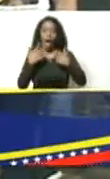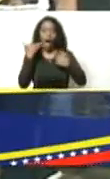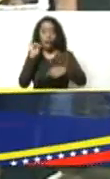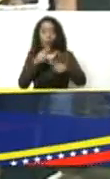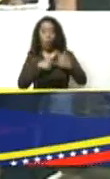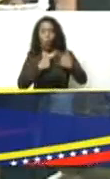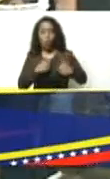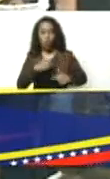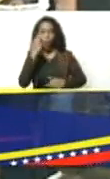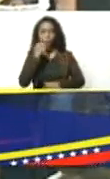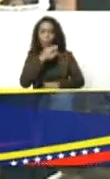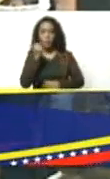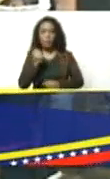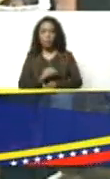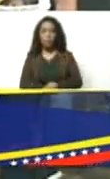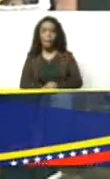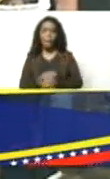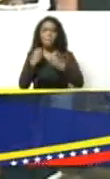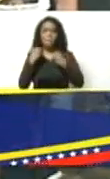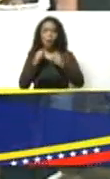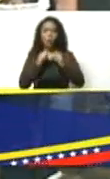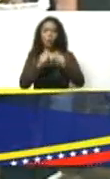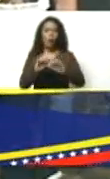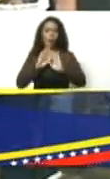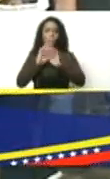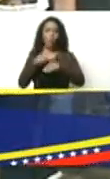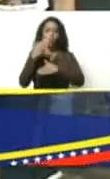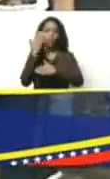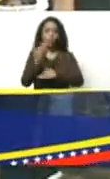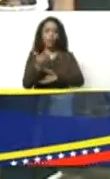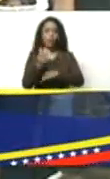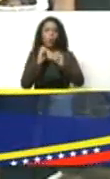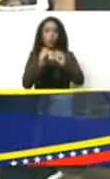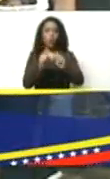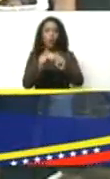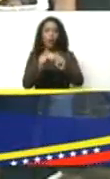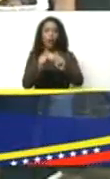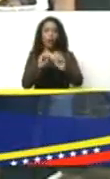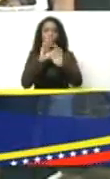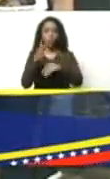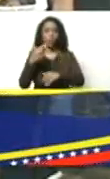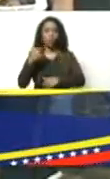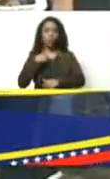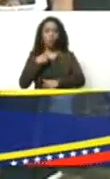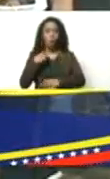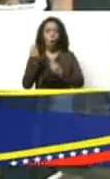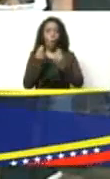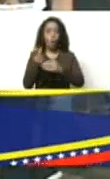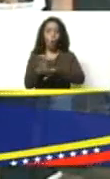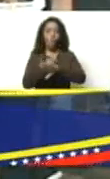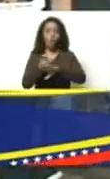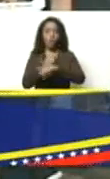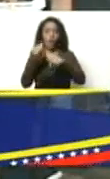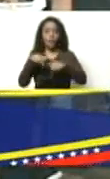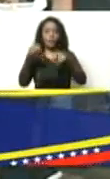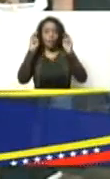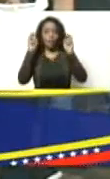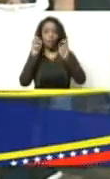que es compromiso, para seguirlo acompañando a usted, para seguir nosotros, yo como gobernadora en este